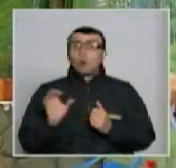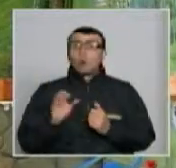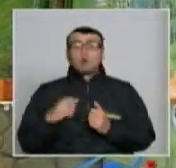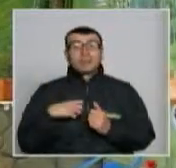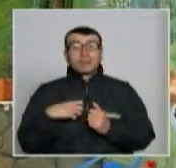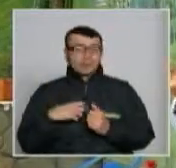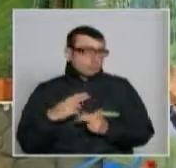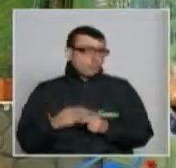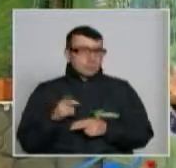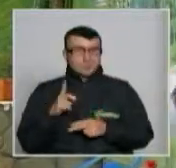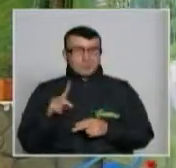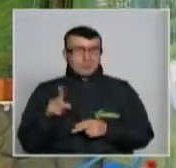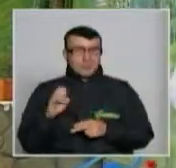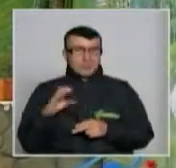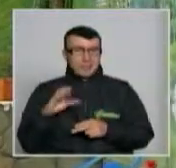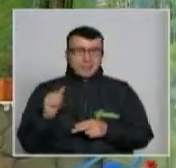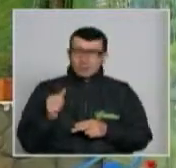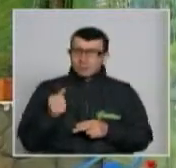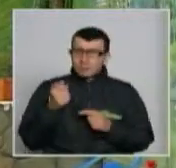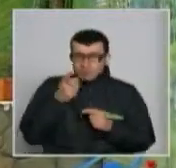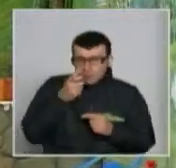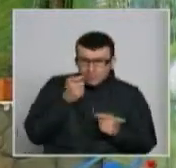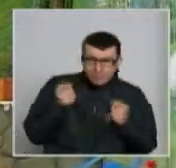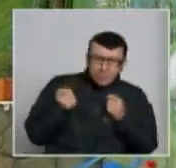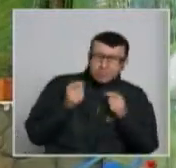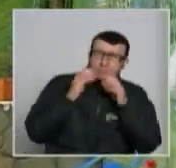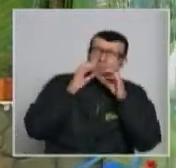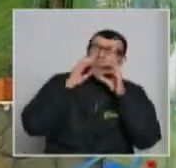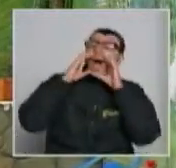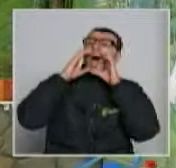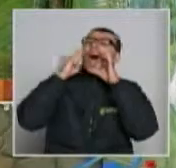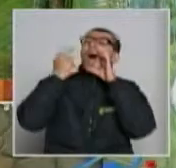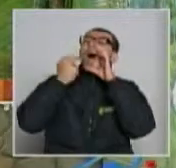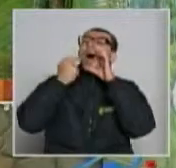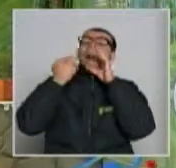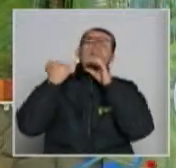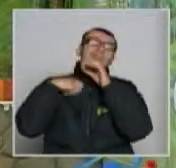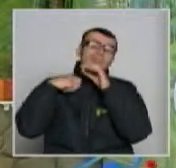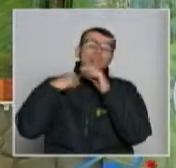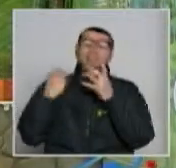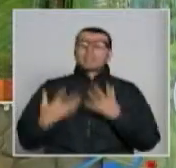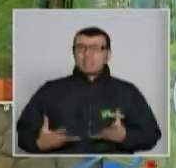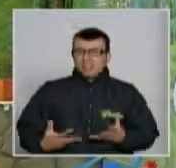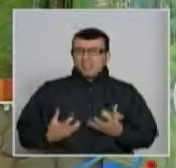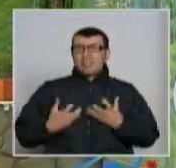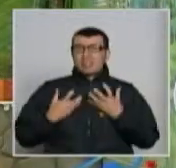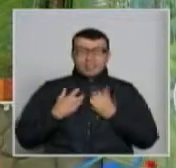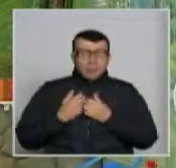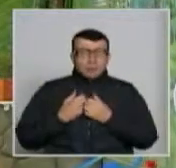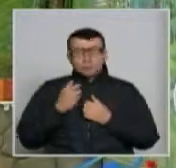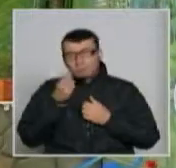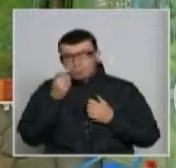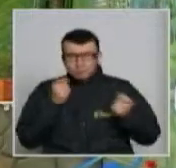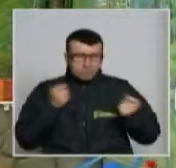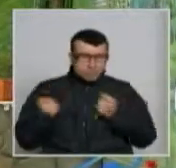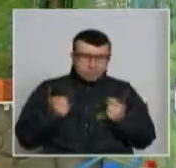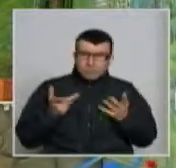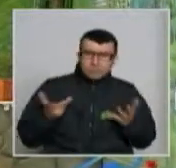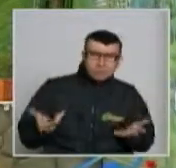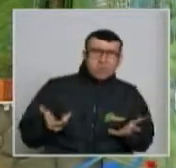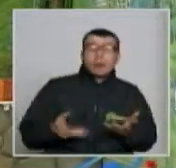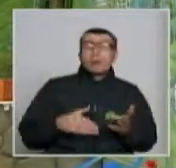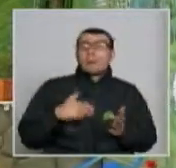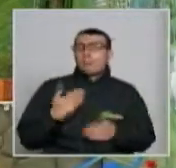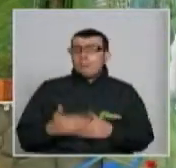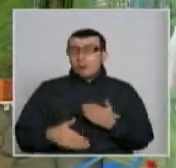que llaman secas, y va uno a ver y abre la boca, infecciones odontológicas en las encías,